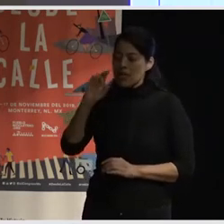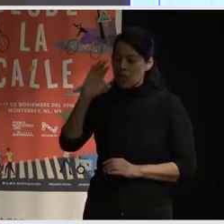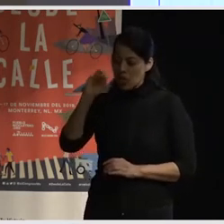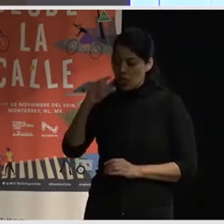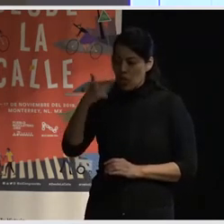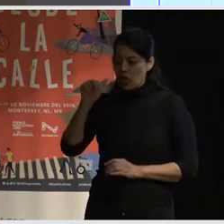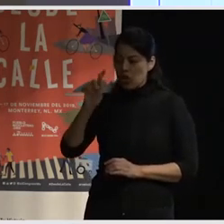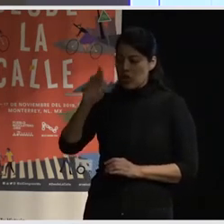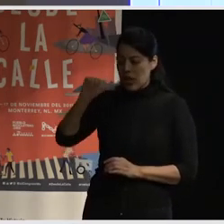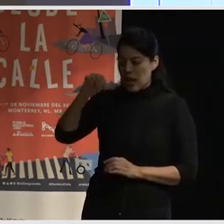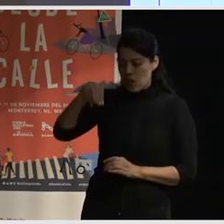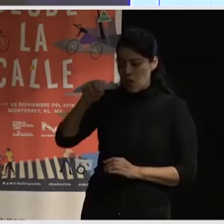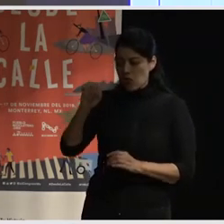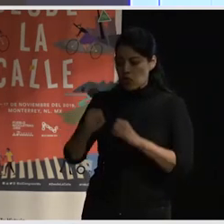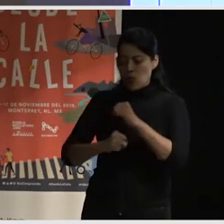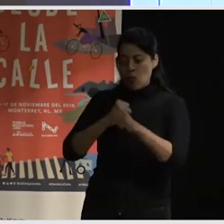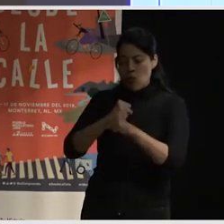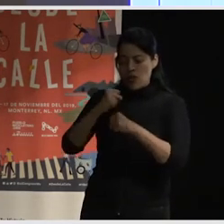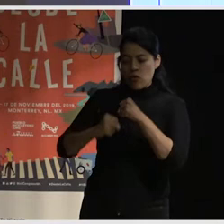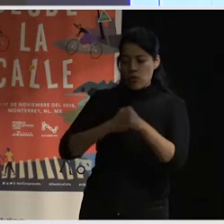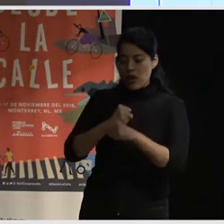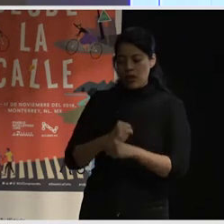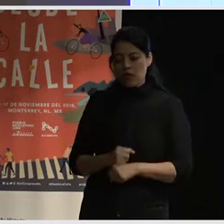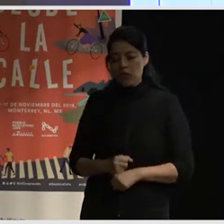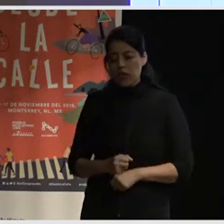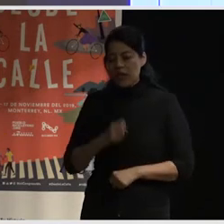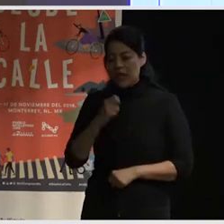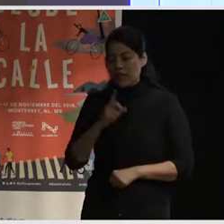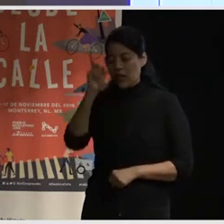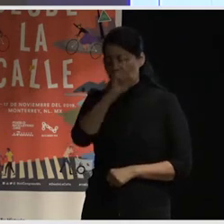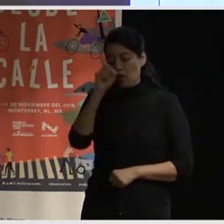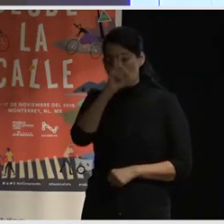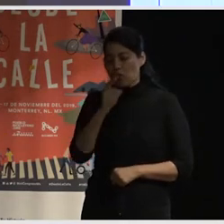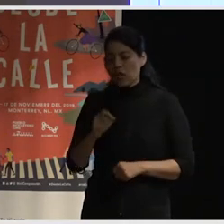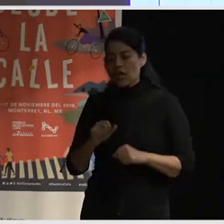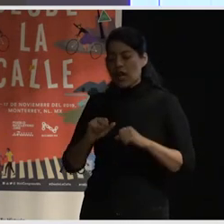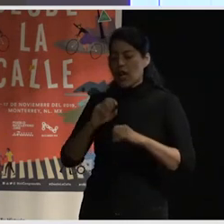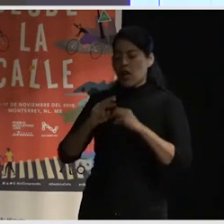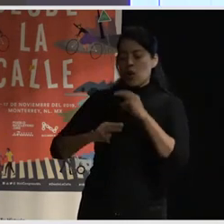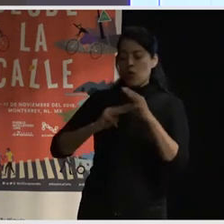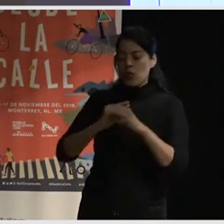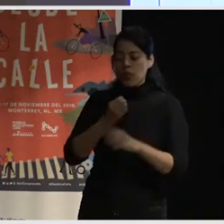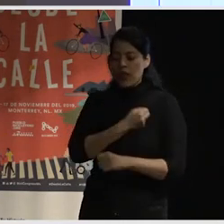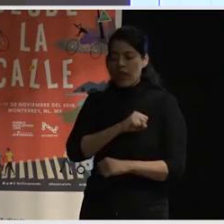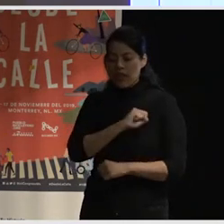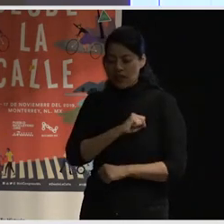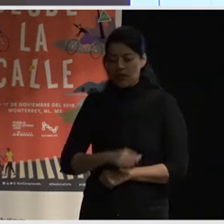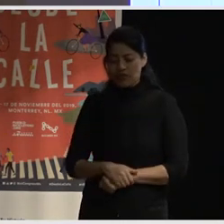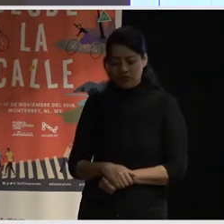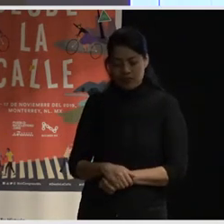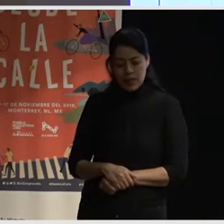mundial de la salud tiene un descargo dice no hay umbral bajo del cual no haya efectos en la salud por este tipo de